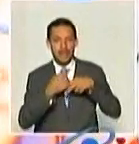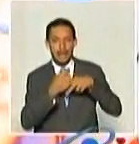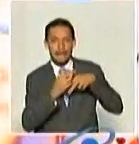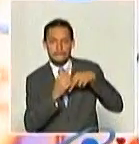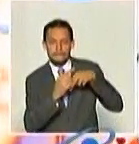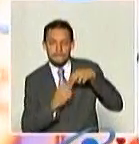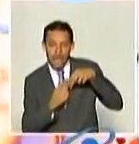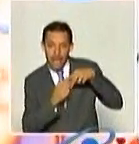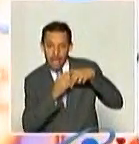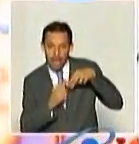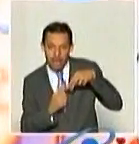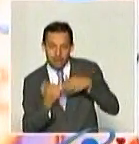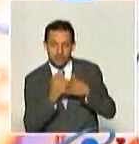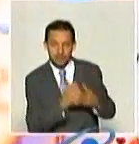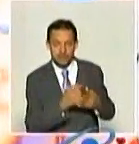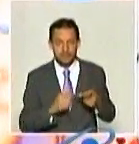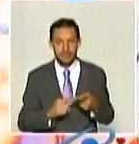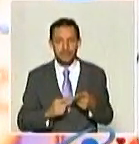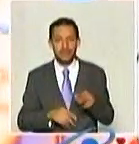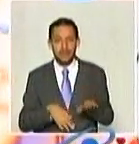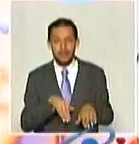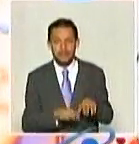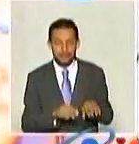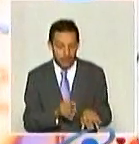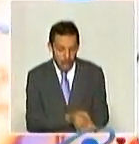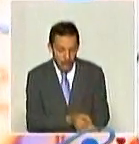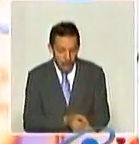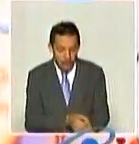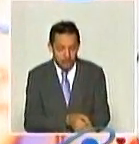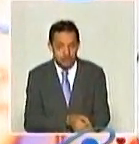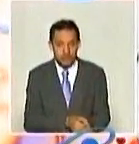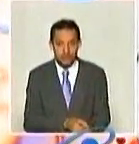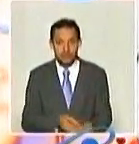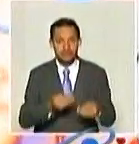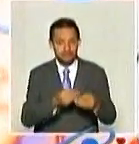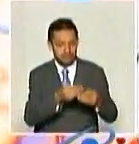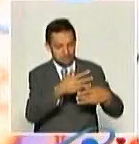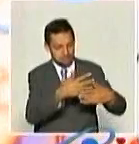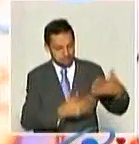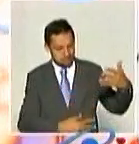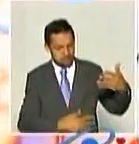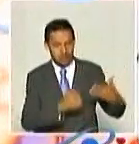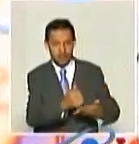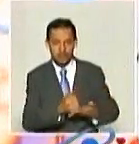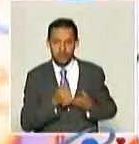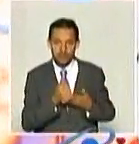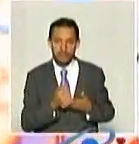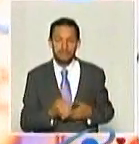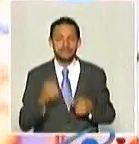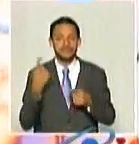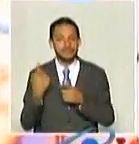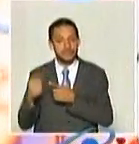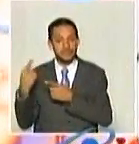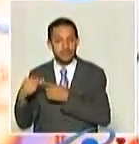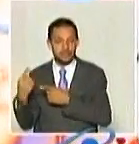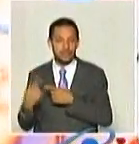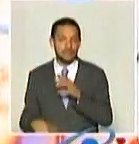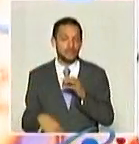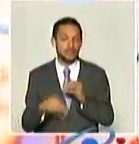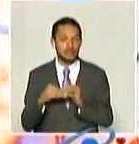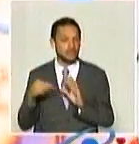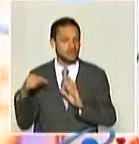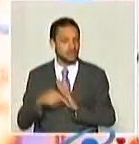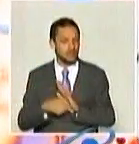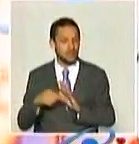pie diabético, infecciones. Y ahora que estamos hablando en este proceso circulatorio de infecciones y de pie diabético, doctor